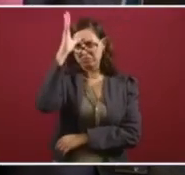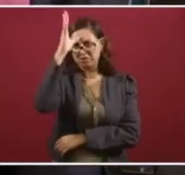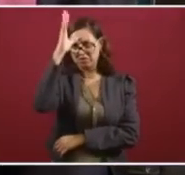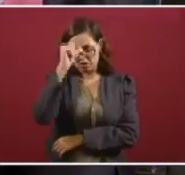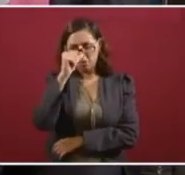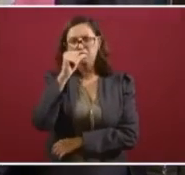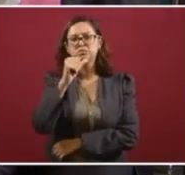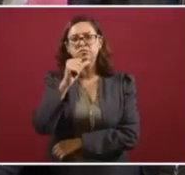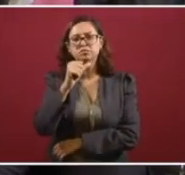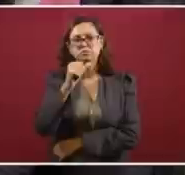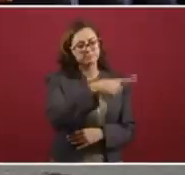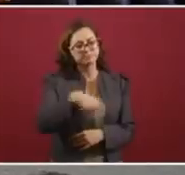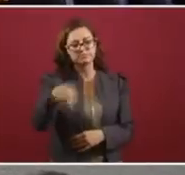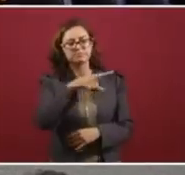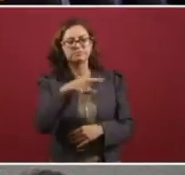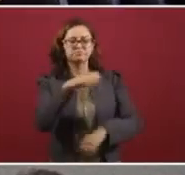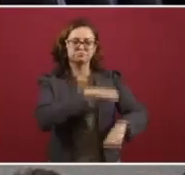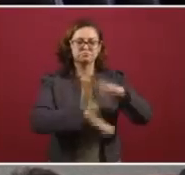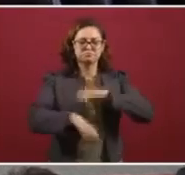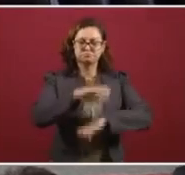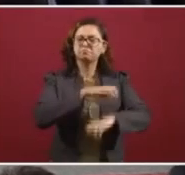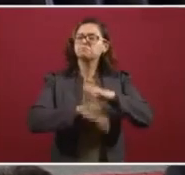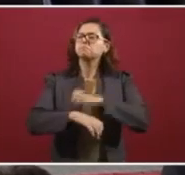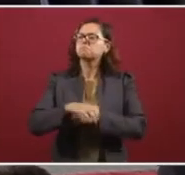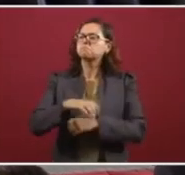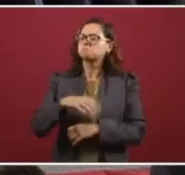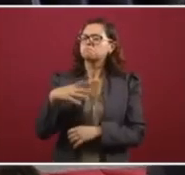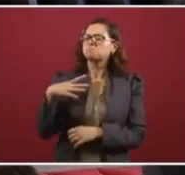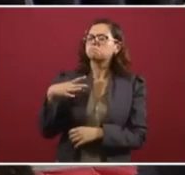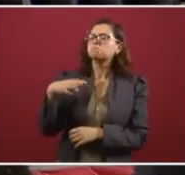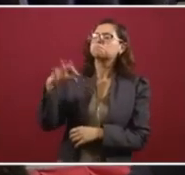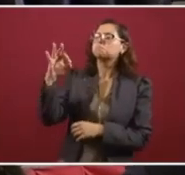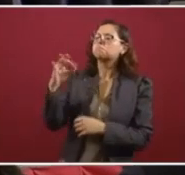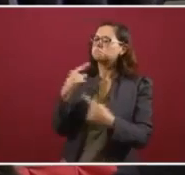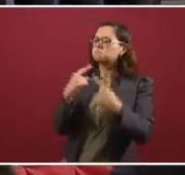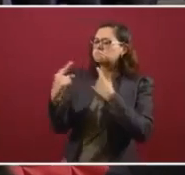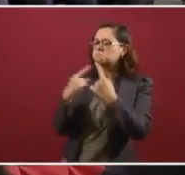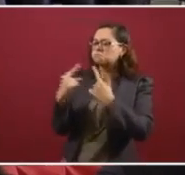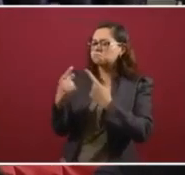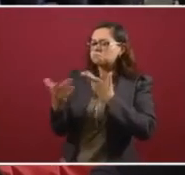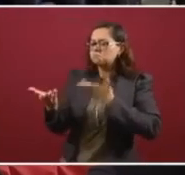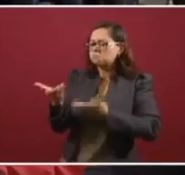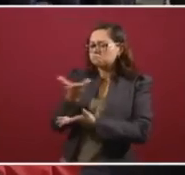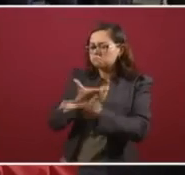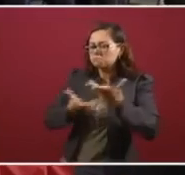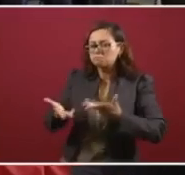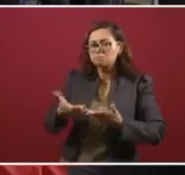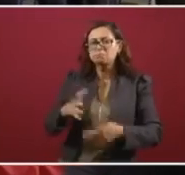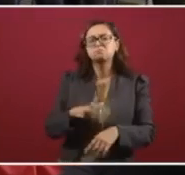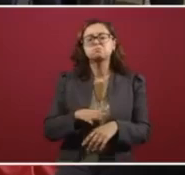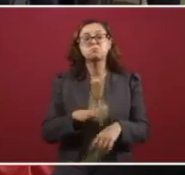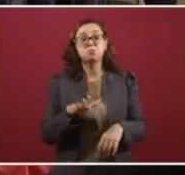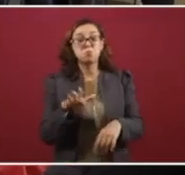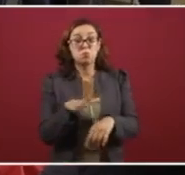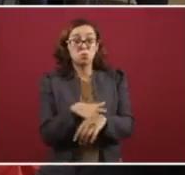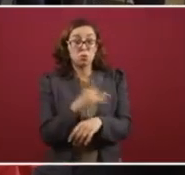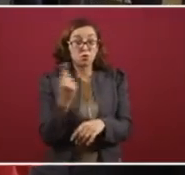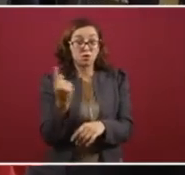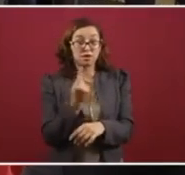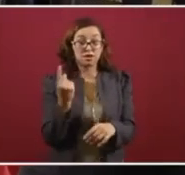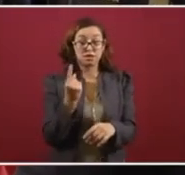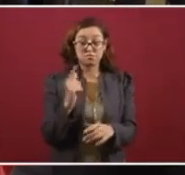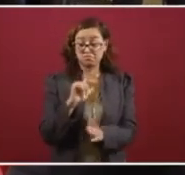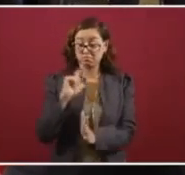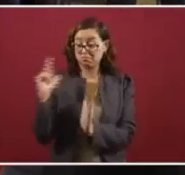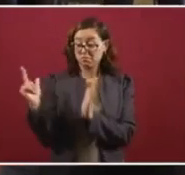disposición al diálogo de los empresarios porque legalmente ya